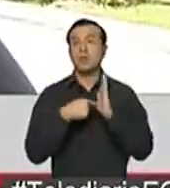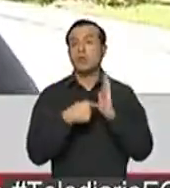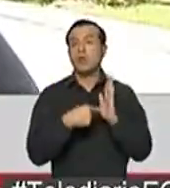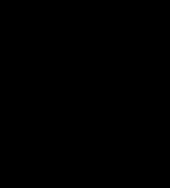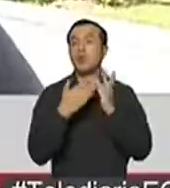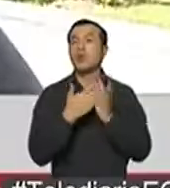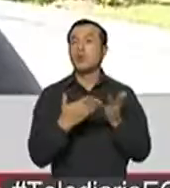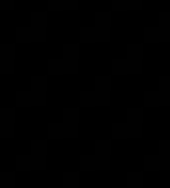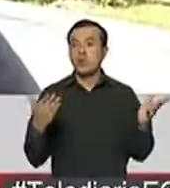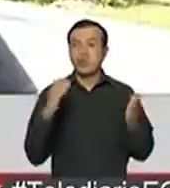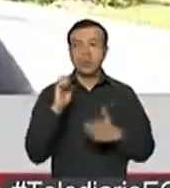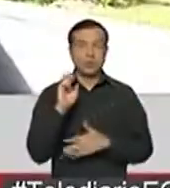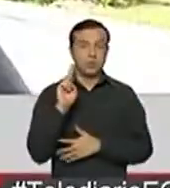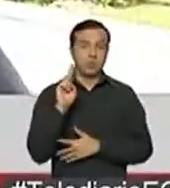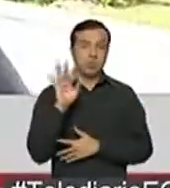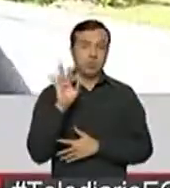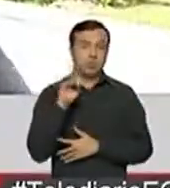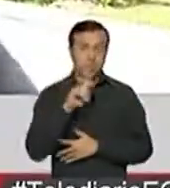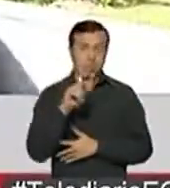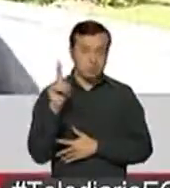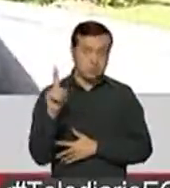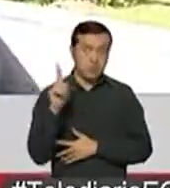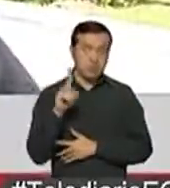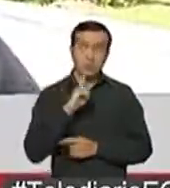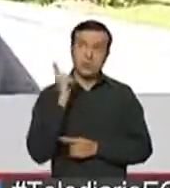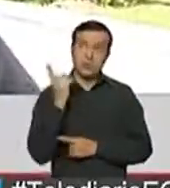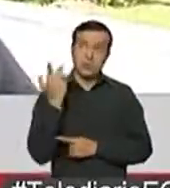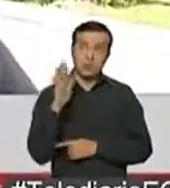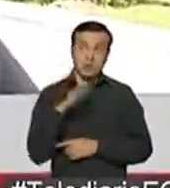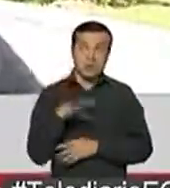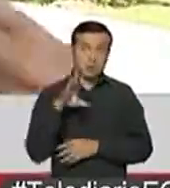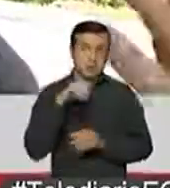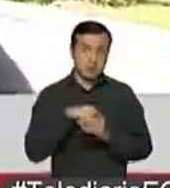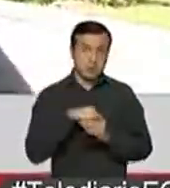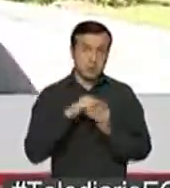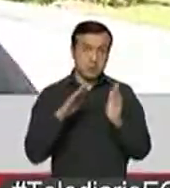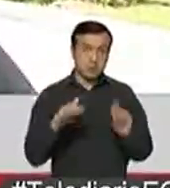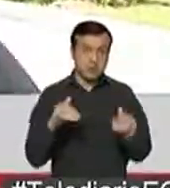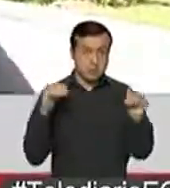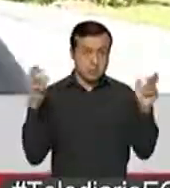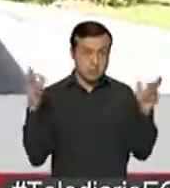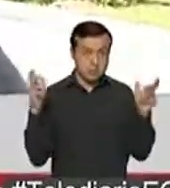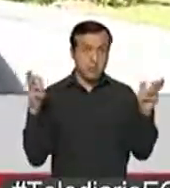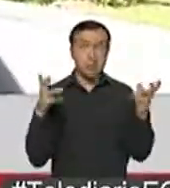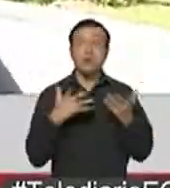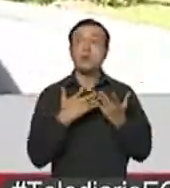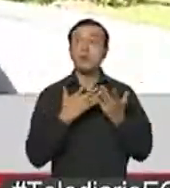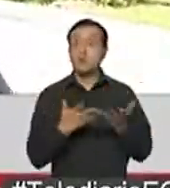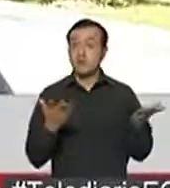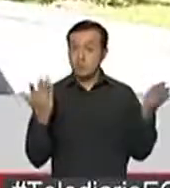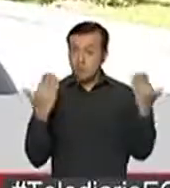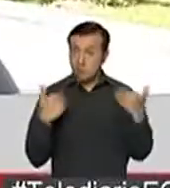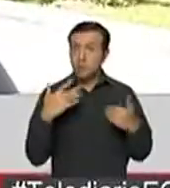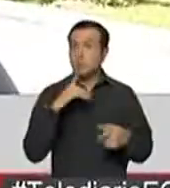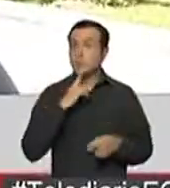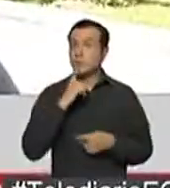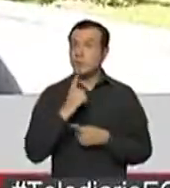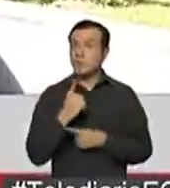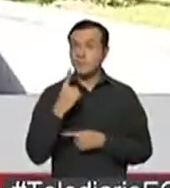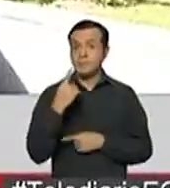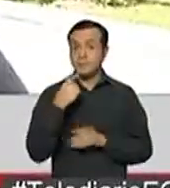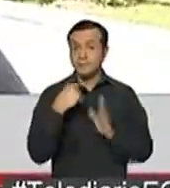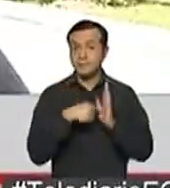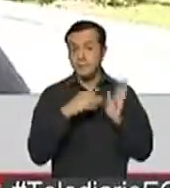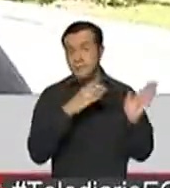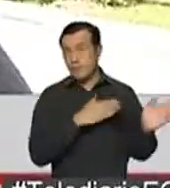regionales al Q911, por lo tanto lo que estamos haciendo en la Antártida es estar a la altura de esa denominación, porque el hecho de que